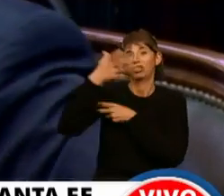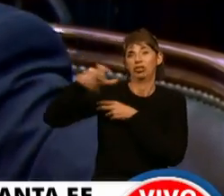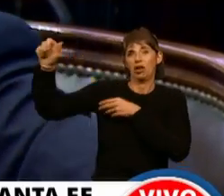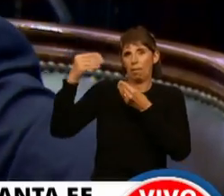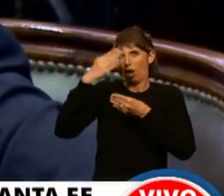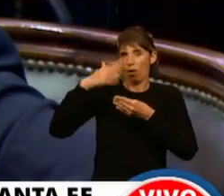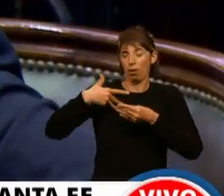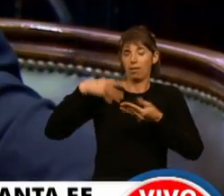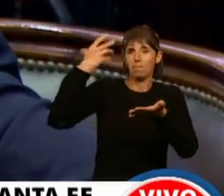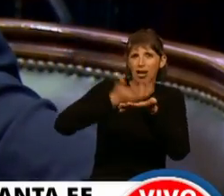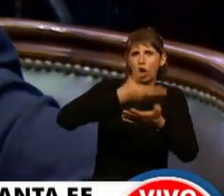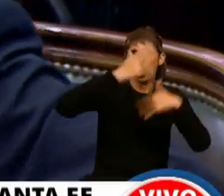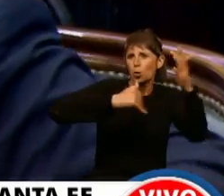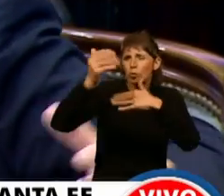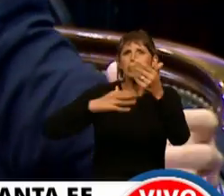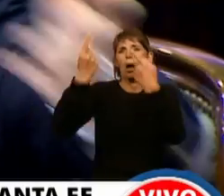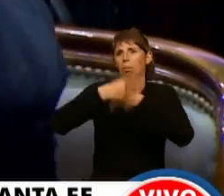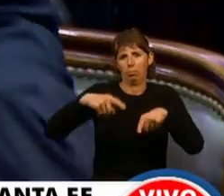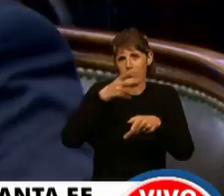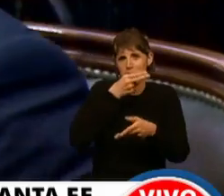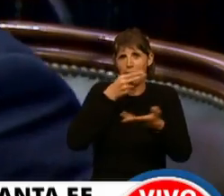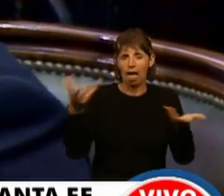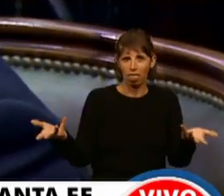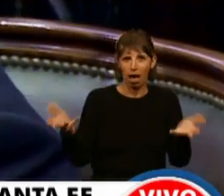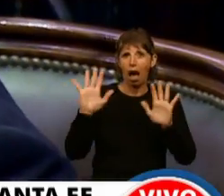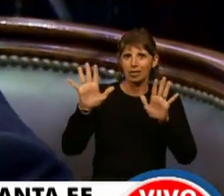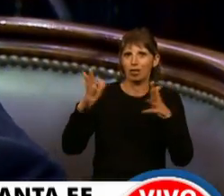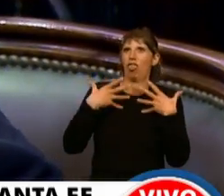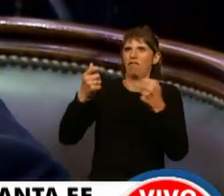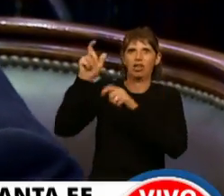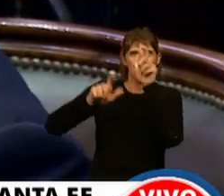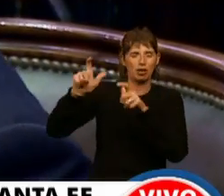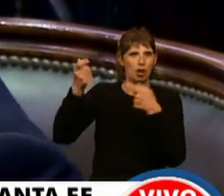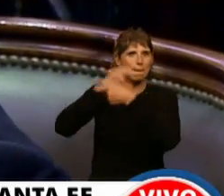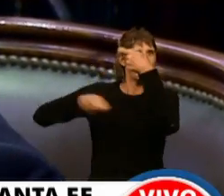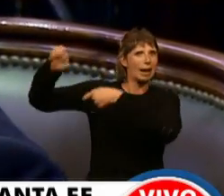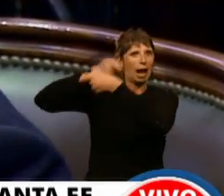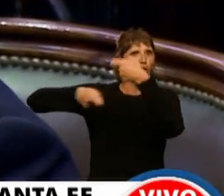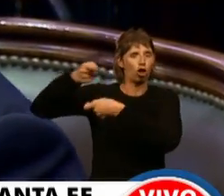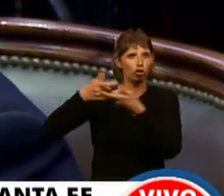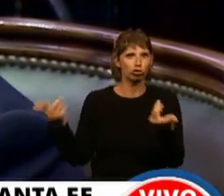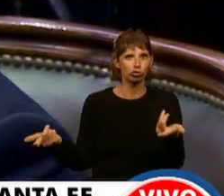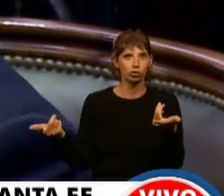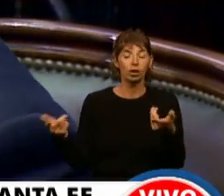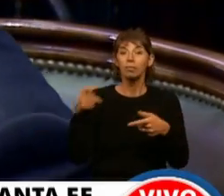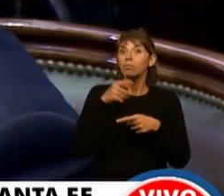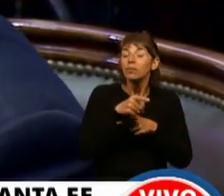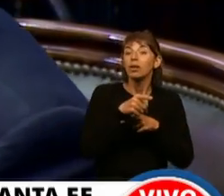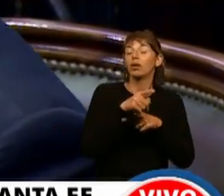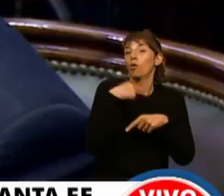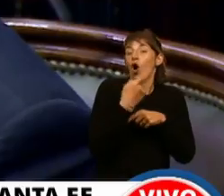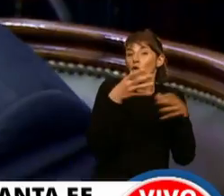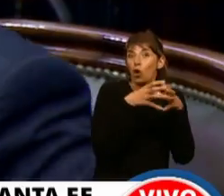mercados y los defensores del estatismo les cobraban y establecían políticas de